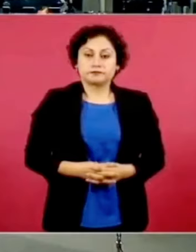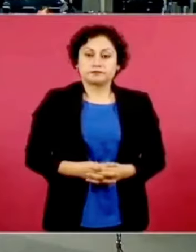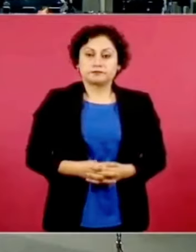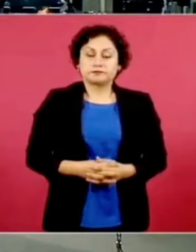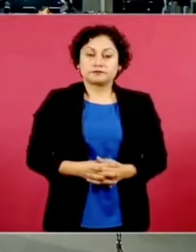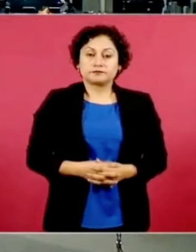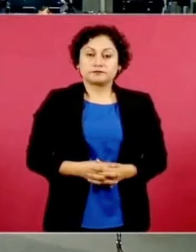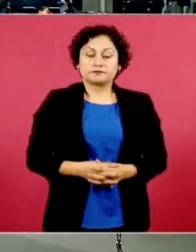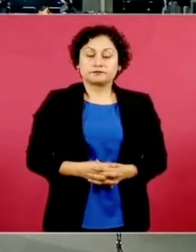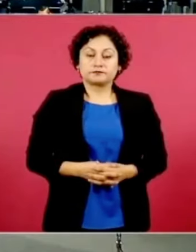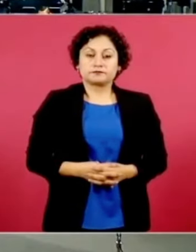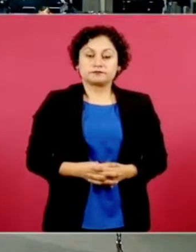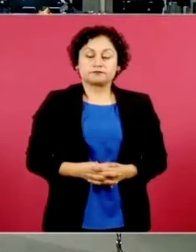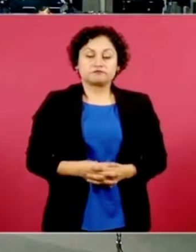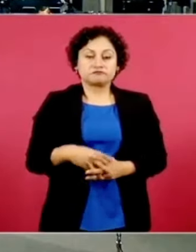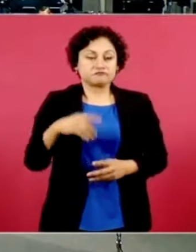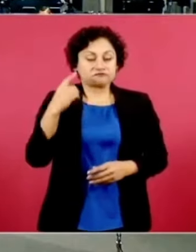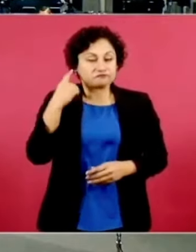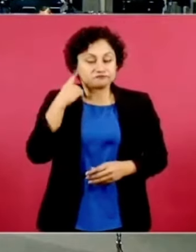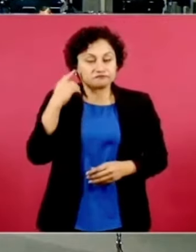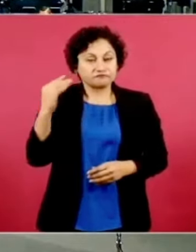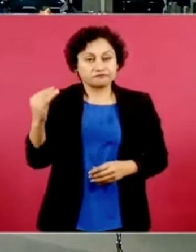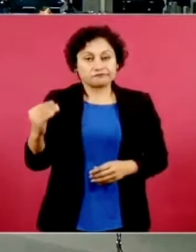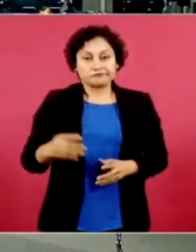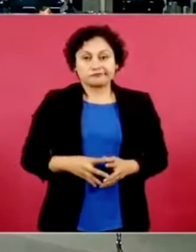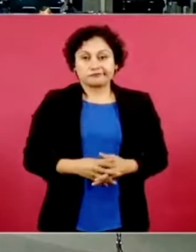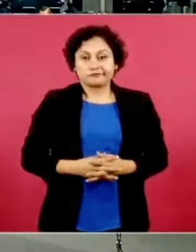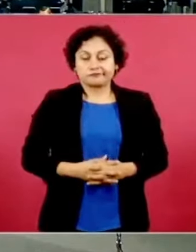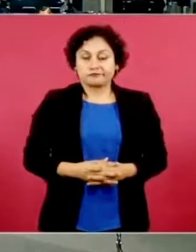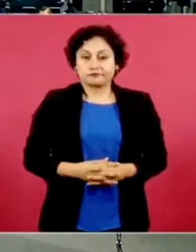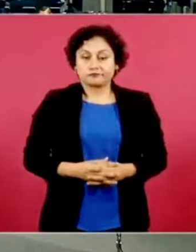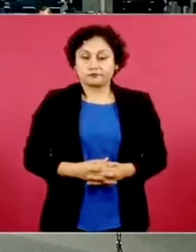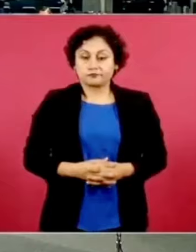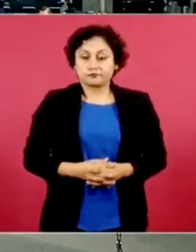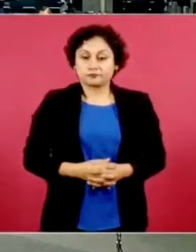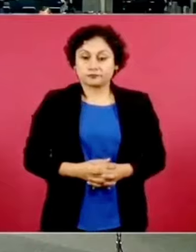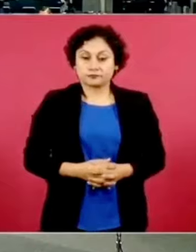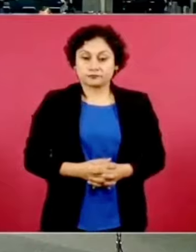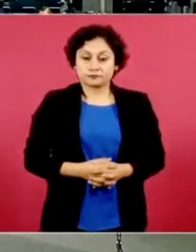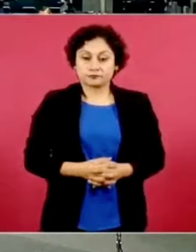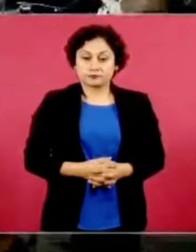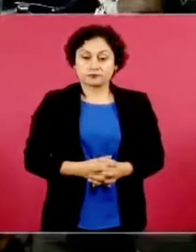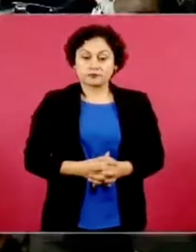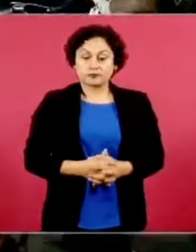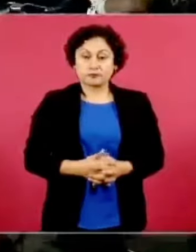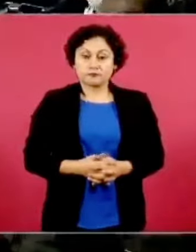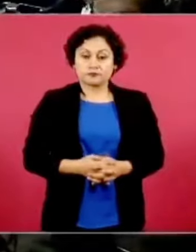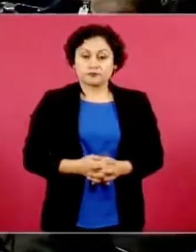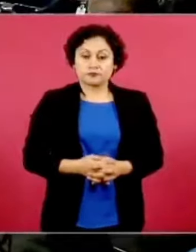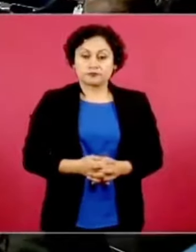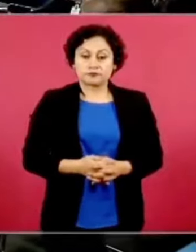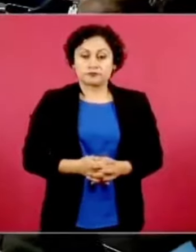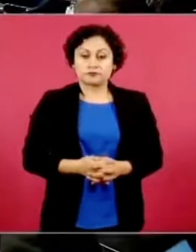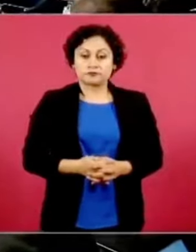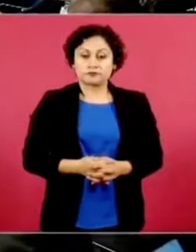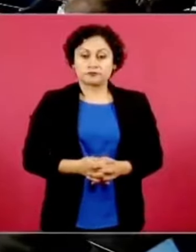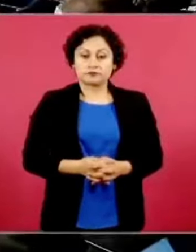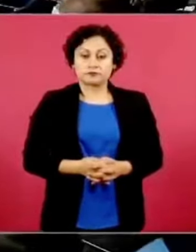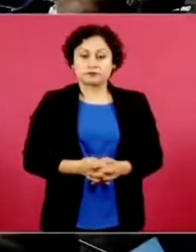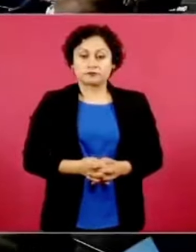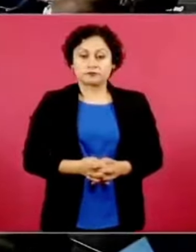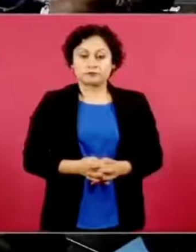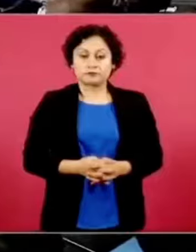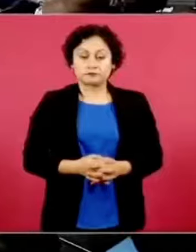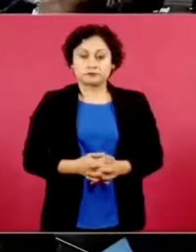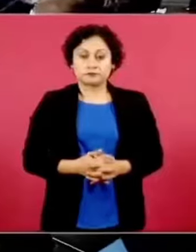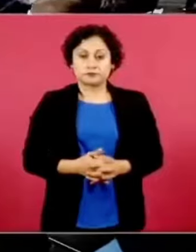Hacer un instituto de historia en tema de administración pública para que los jóvenes, los niños, en un futuro